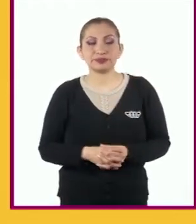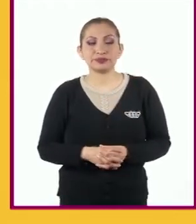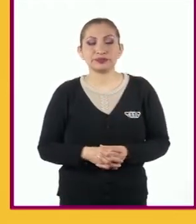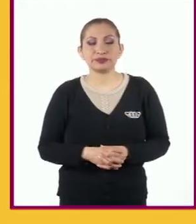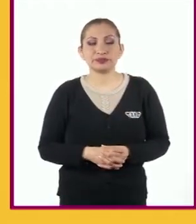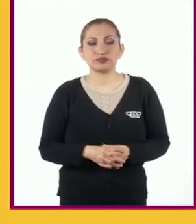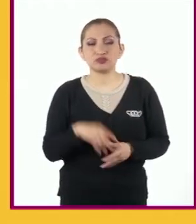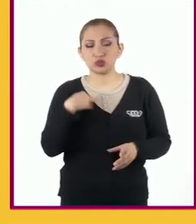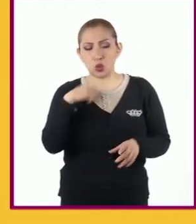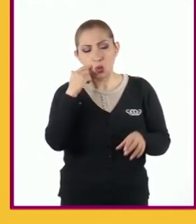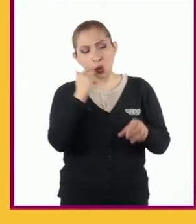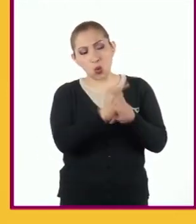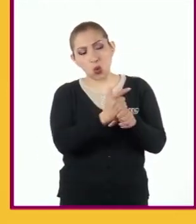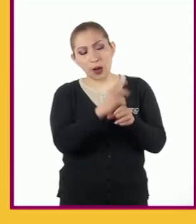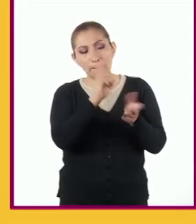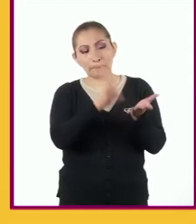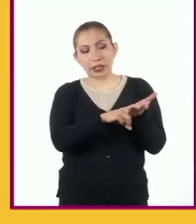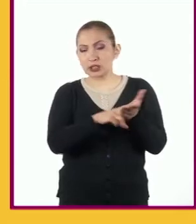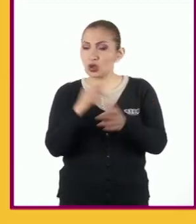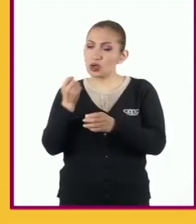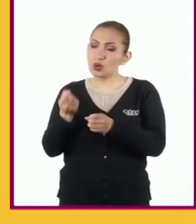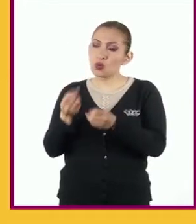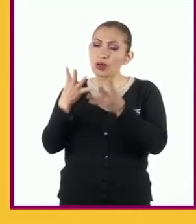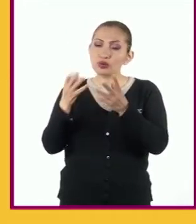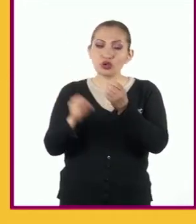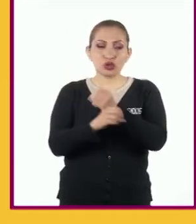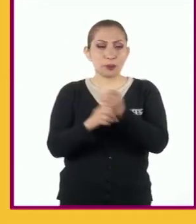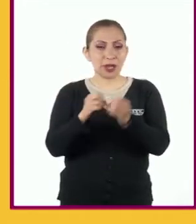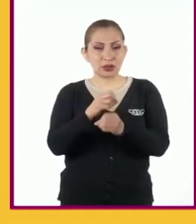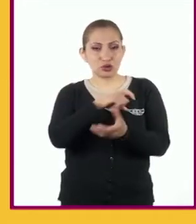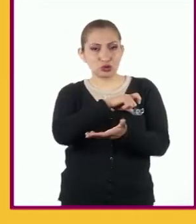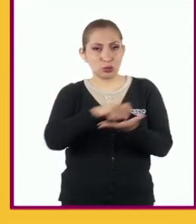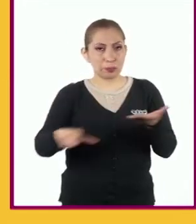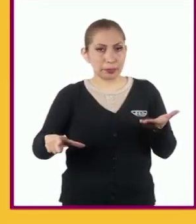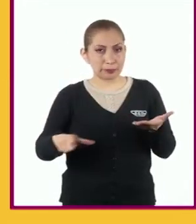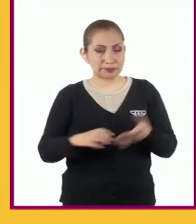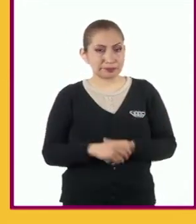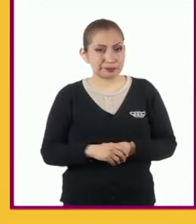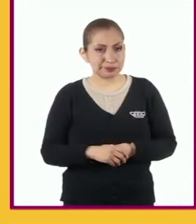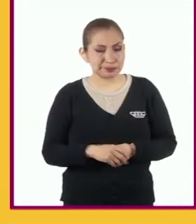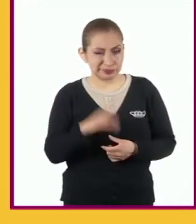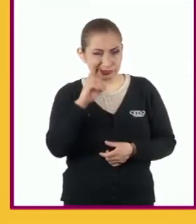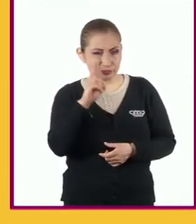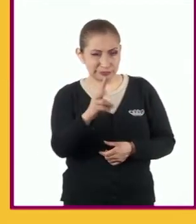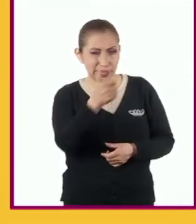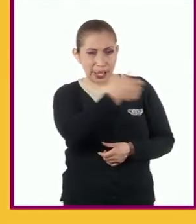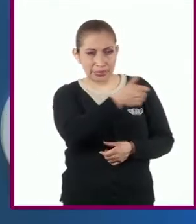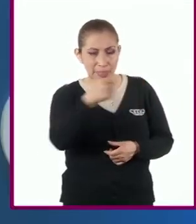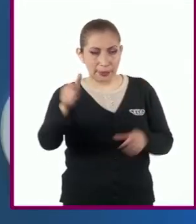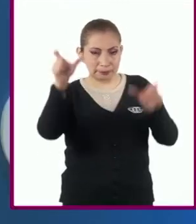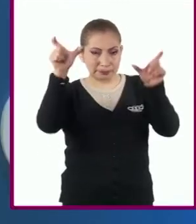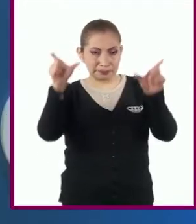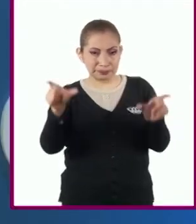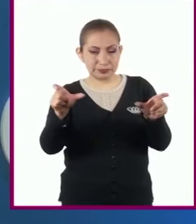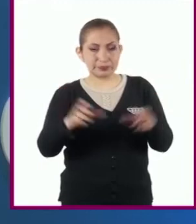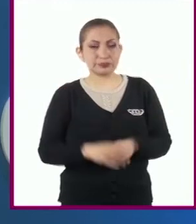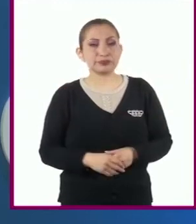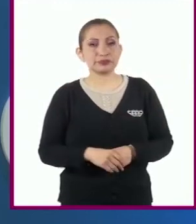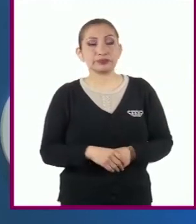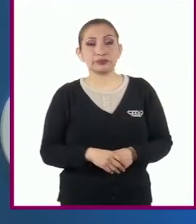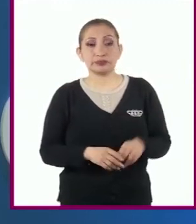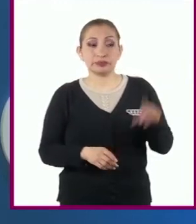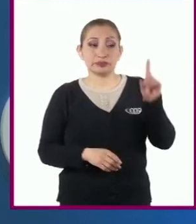¿Qué identificaron en los precios y en la cantidad de artículos adquiridos? Analicemos cada caso. Para